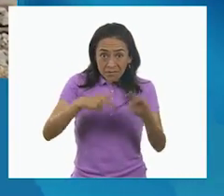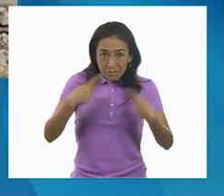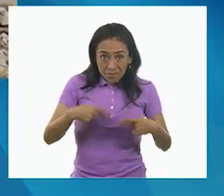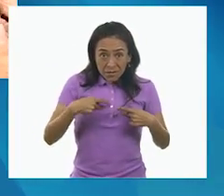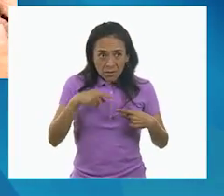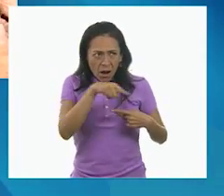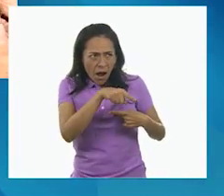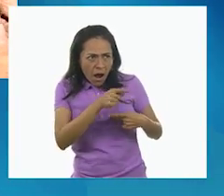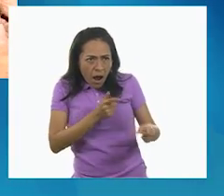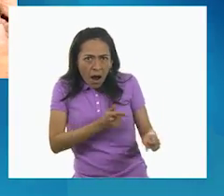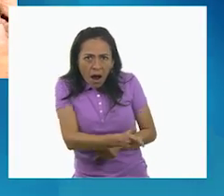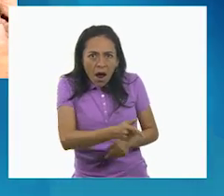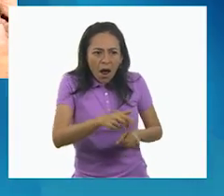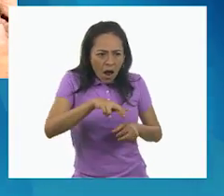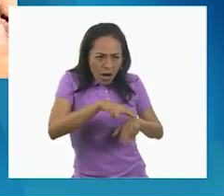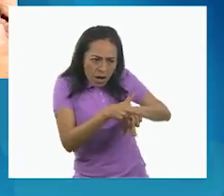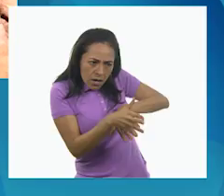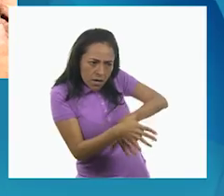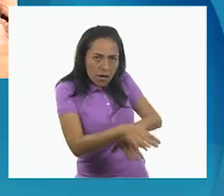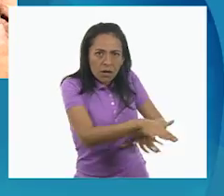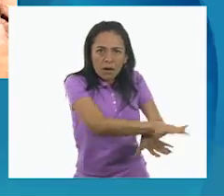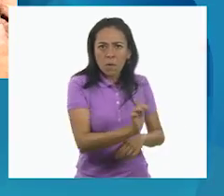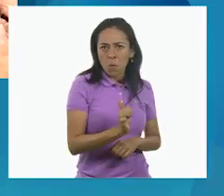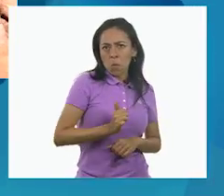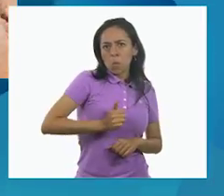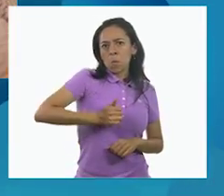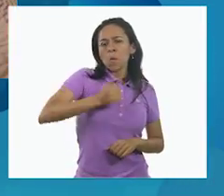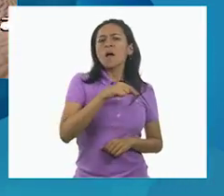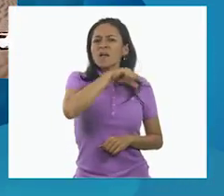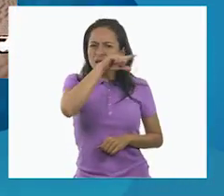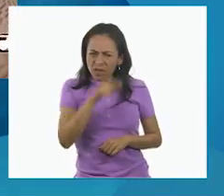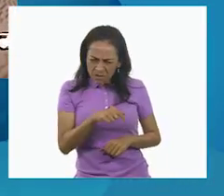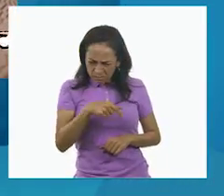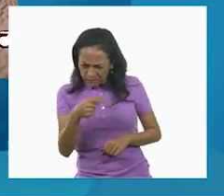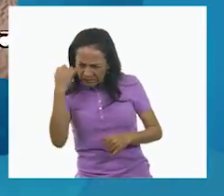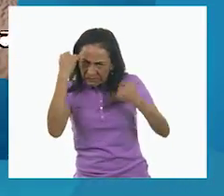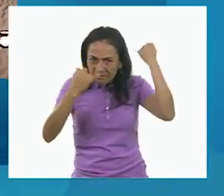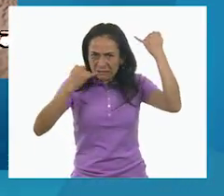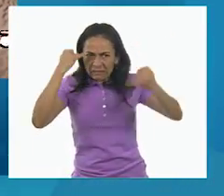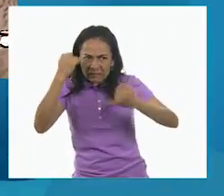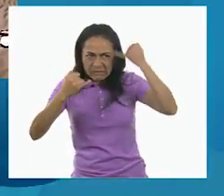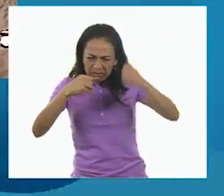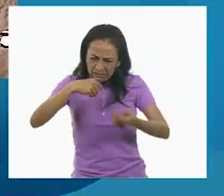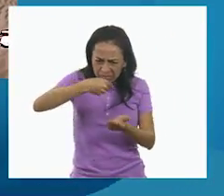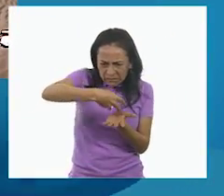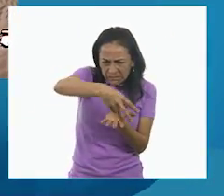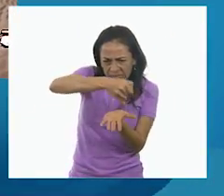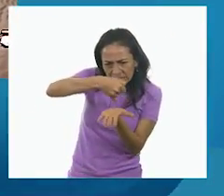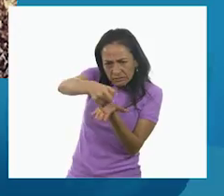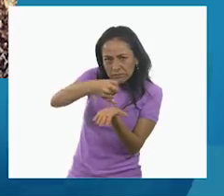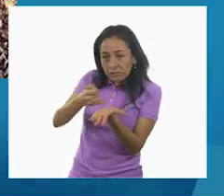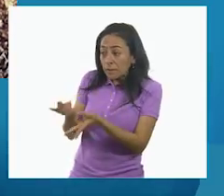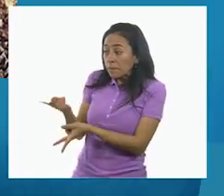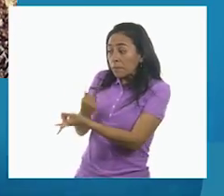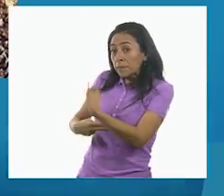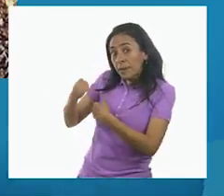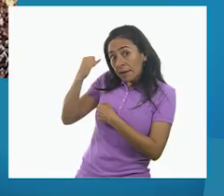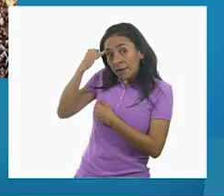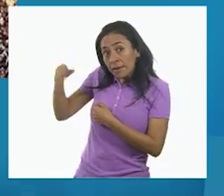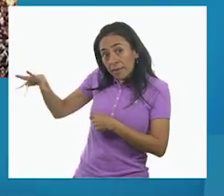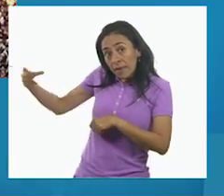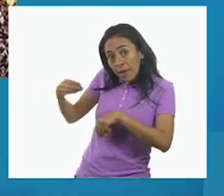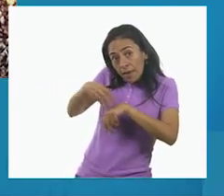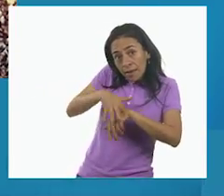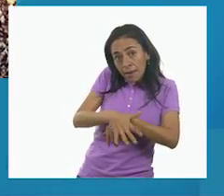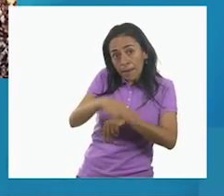de riego y lograron desarrollar complejos sistemas de cultivo influenciados por Mesoamérica. Algunas de sus